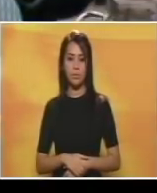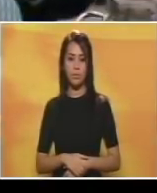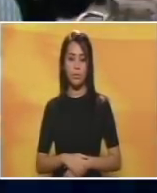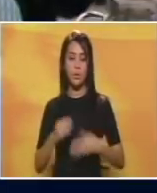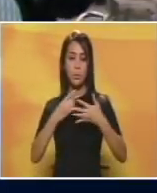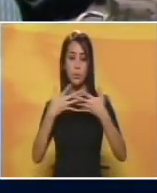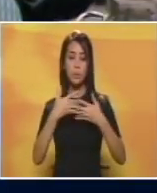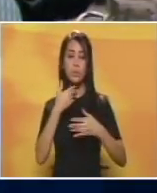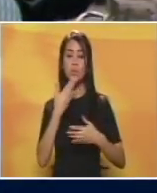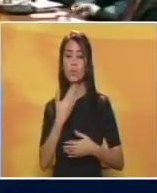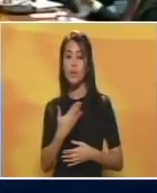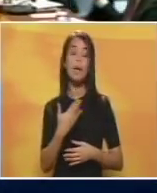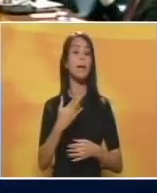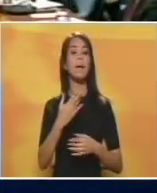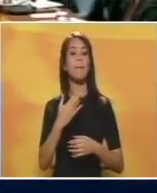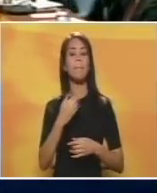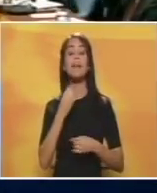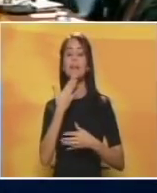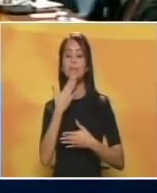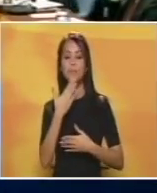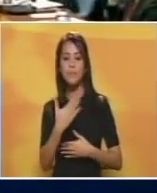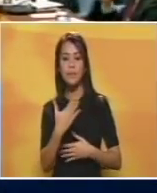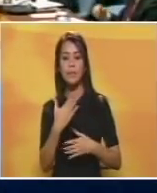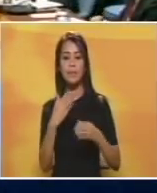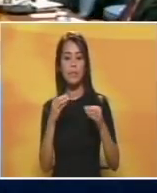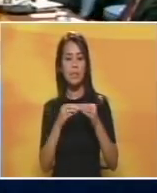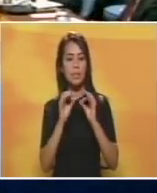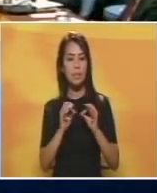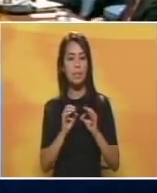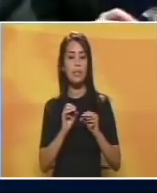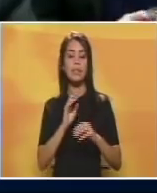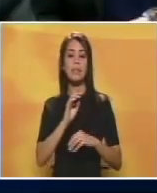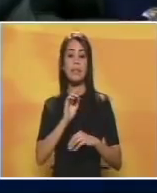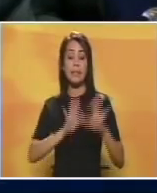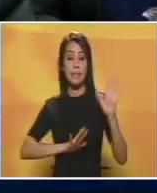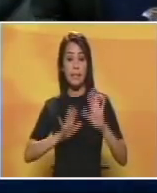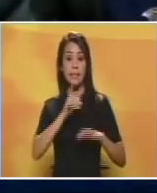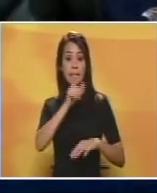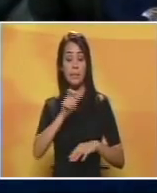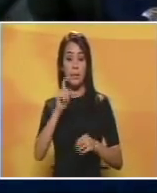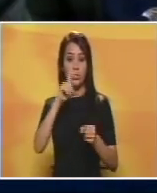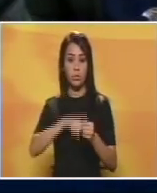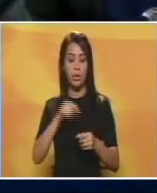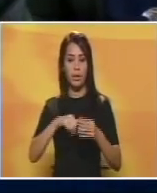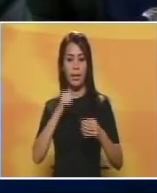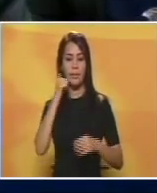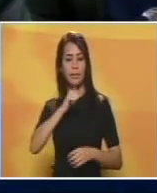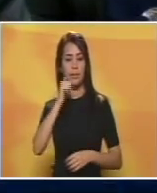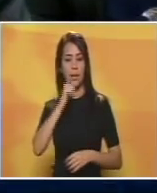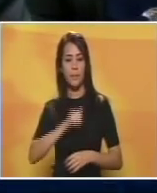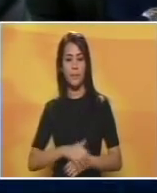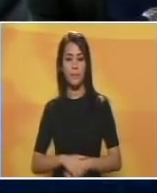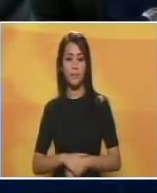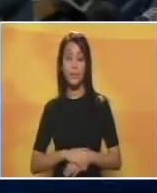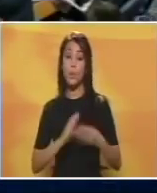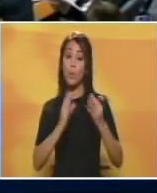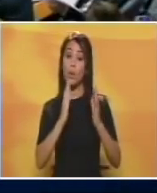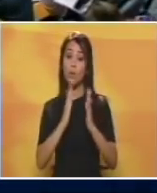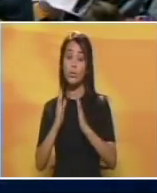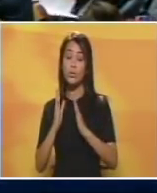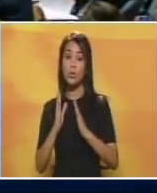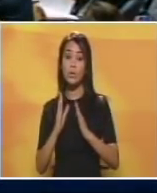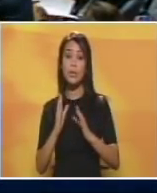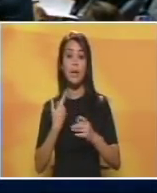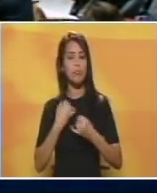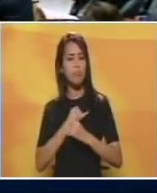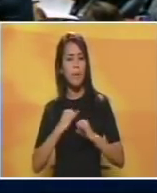sido solicitada por los 915 integrantes del Consejo tras el hecho perpetrado este sábado. Según organizaciones no